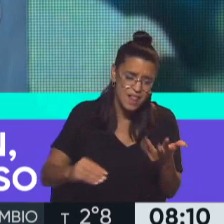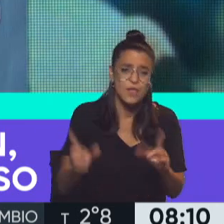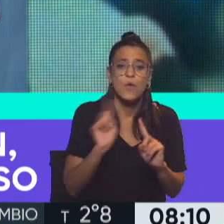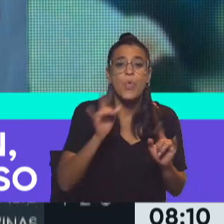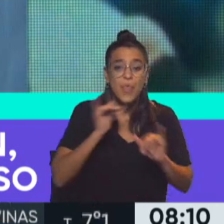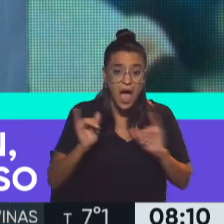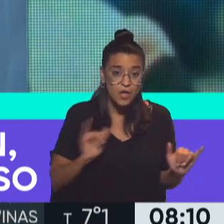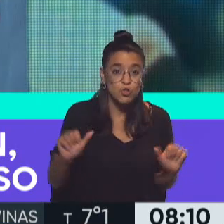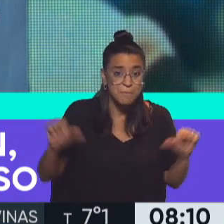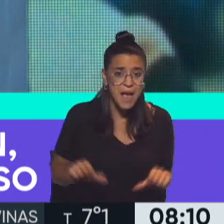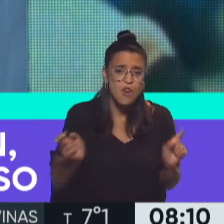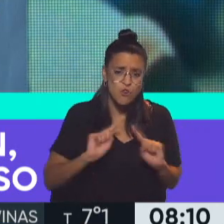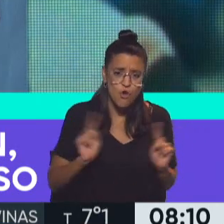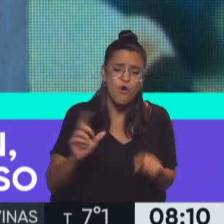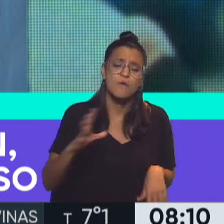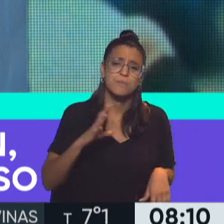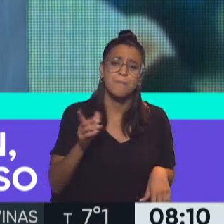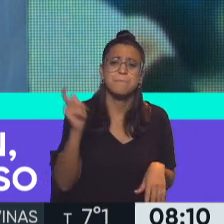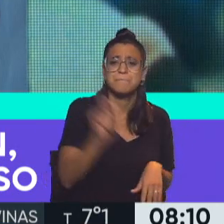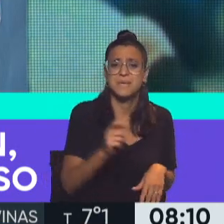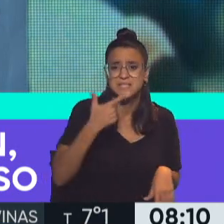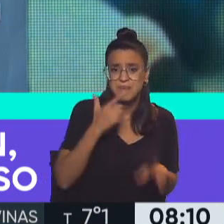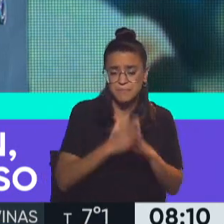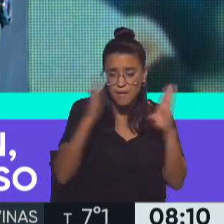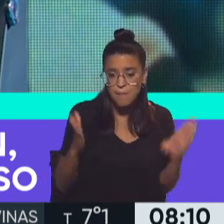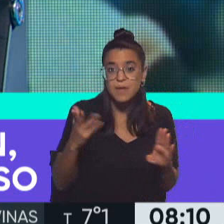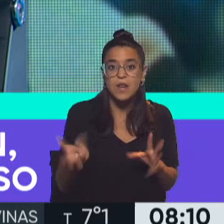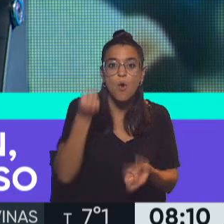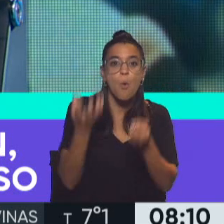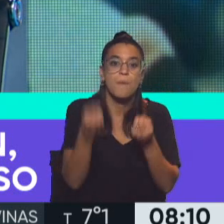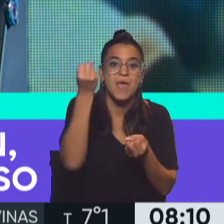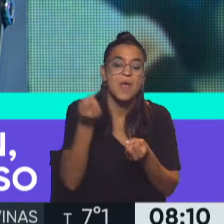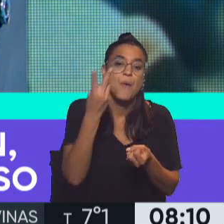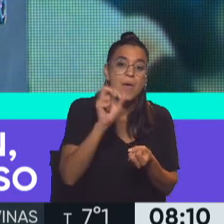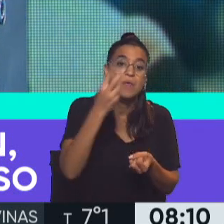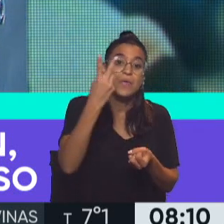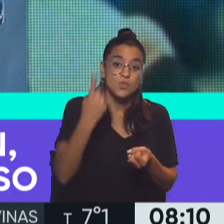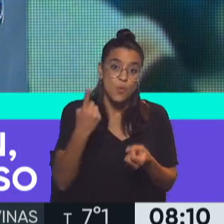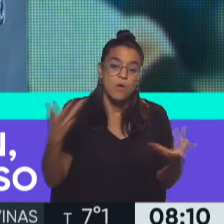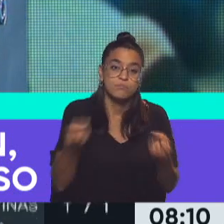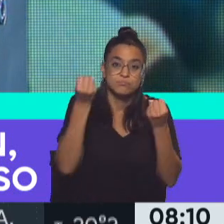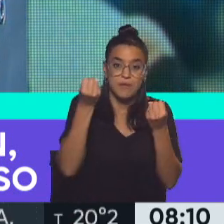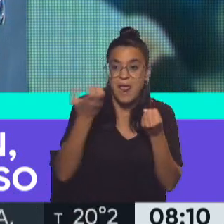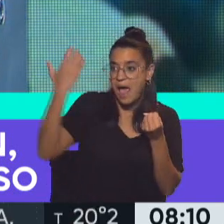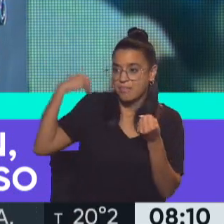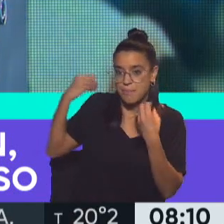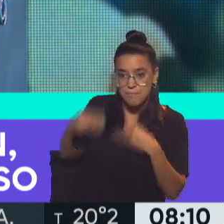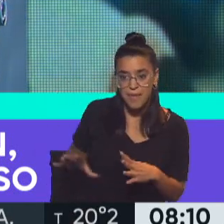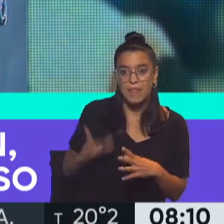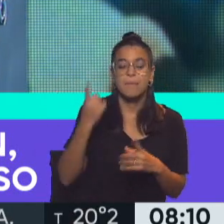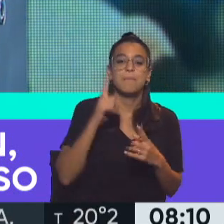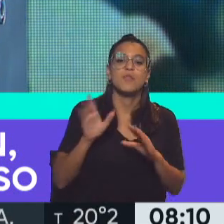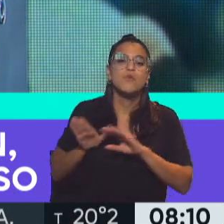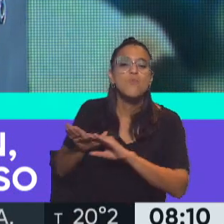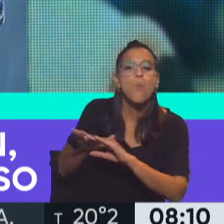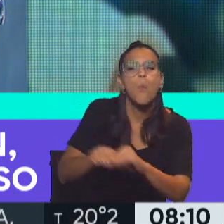mal dato, al contrario, es un muy buen dato el del mes de septiembre y esta expectativa de que recupere finalmente en el 2021 todo lo perdido. No es heterogéneo,